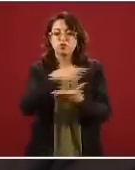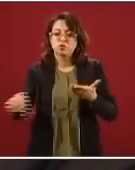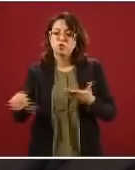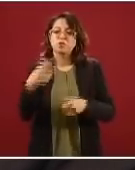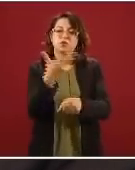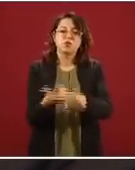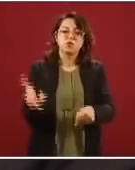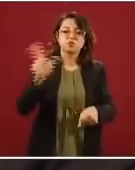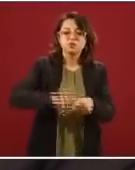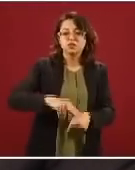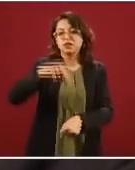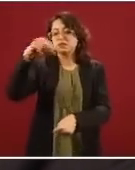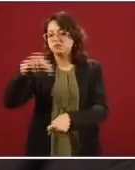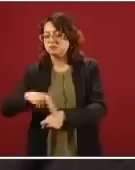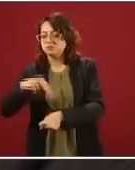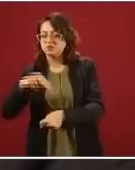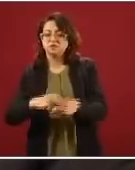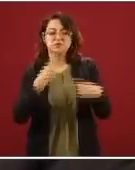equipos médicos.